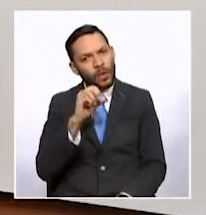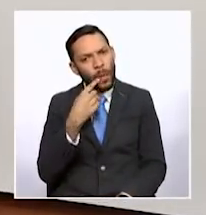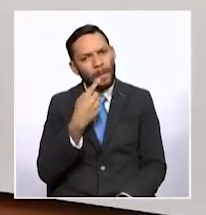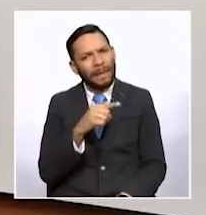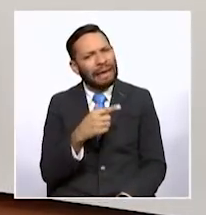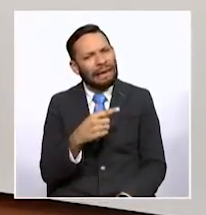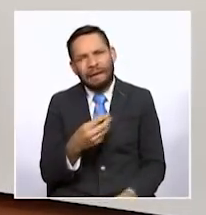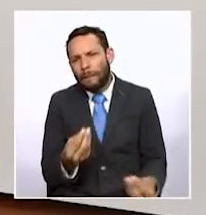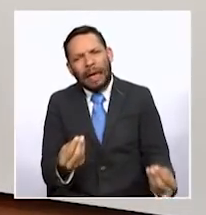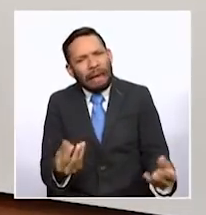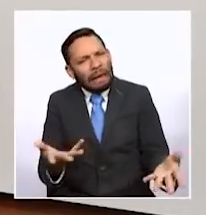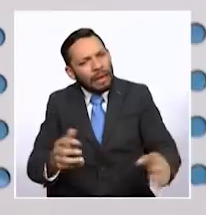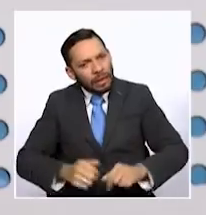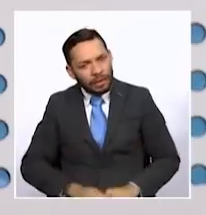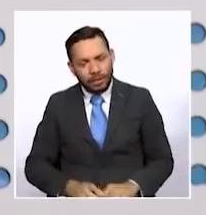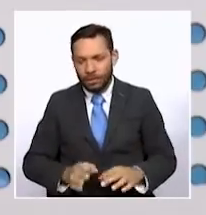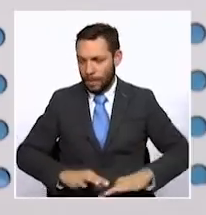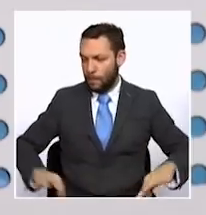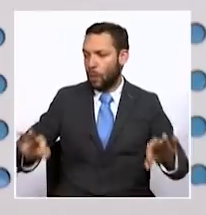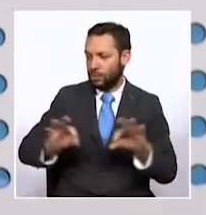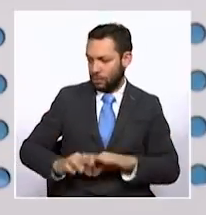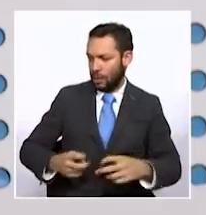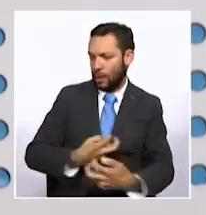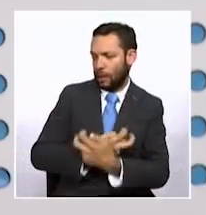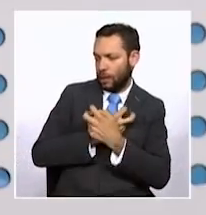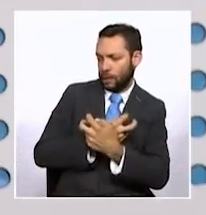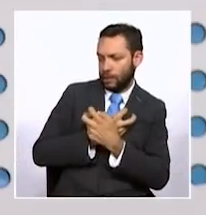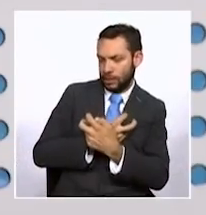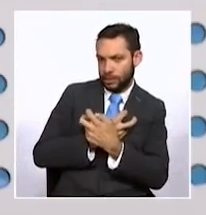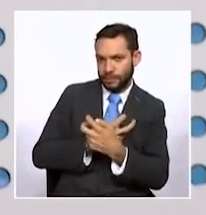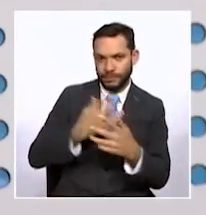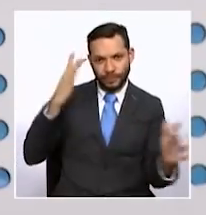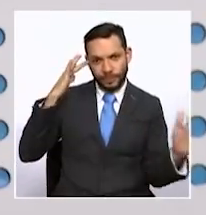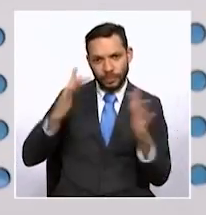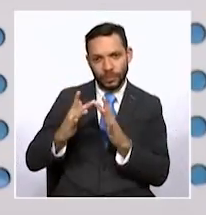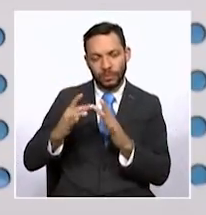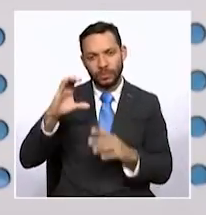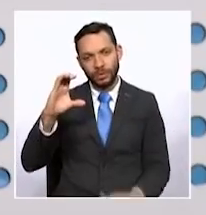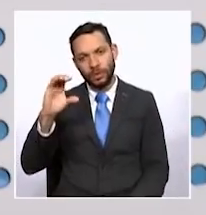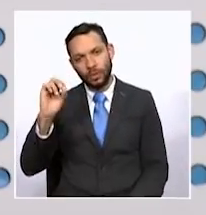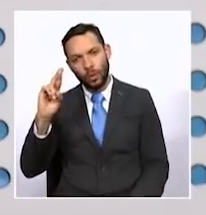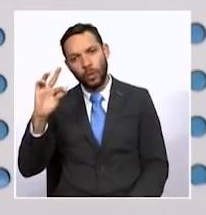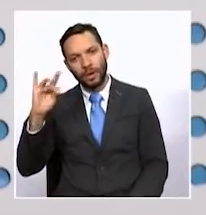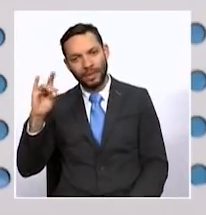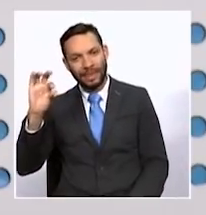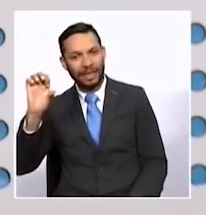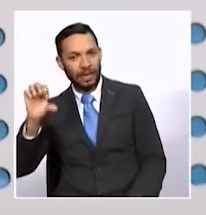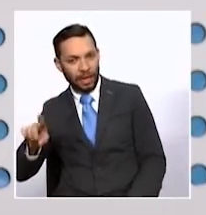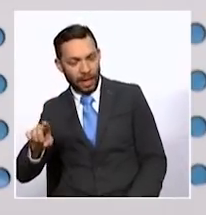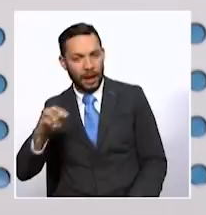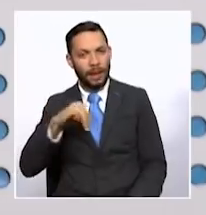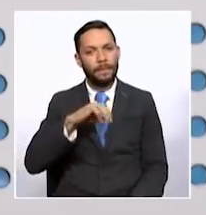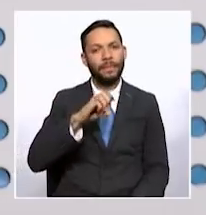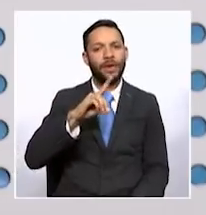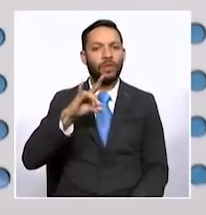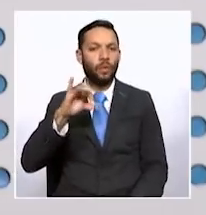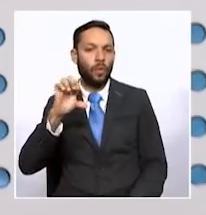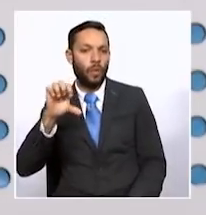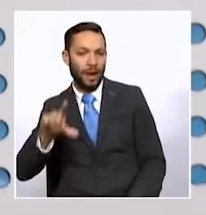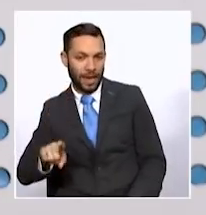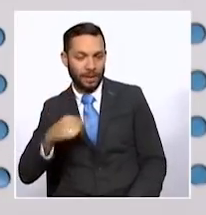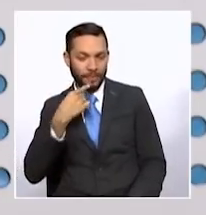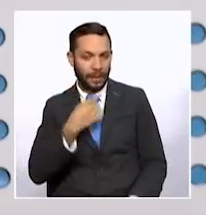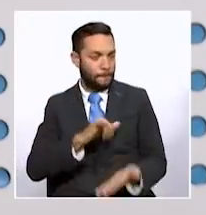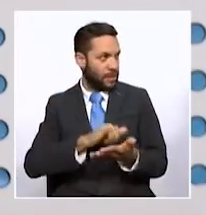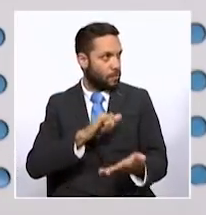anatomía? Exactamente, el hueso se compone principalmente de una medular y de una cortical. La medular es la comúnmente conocida como el tuétano del hueso, como tú lo